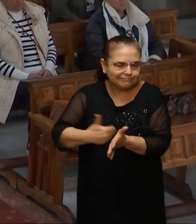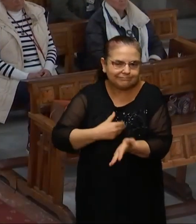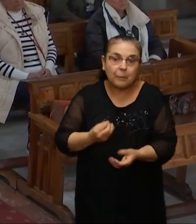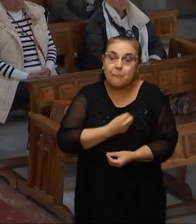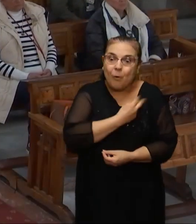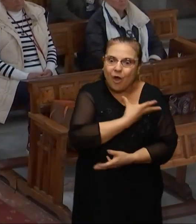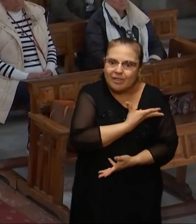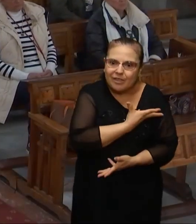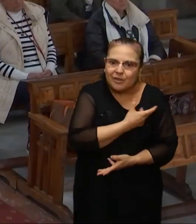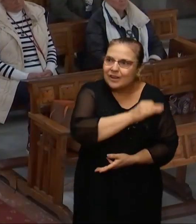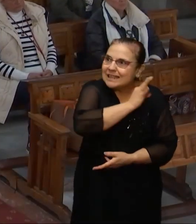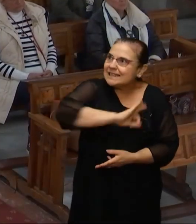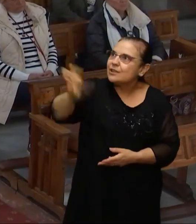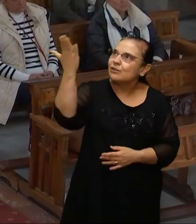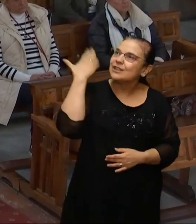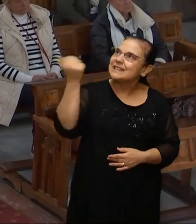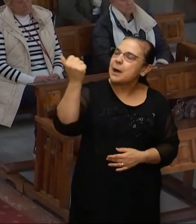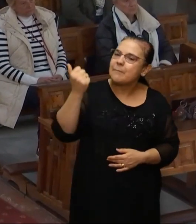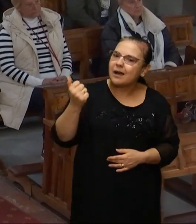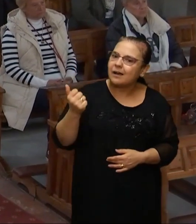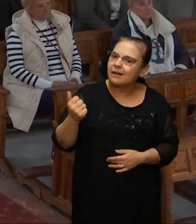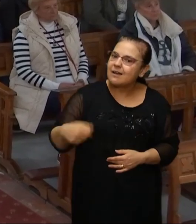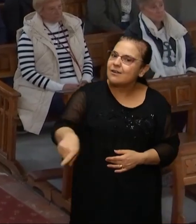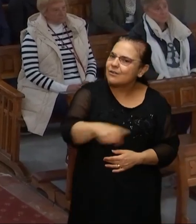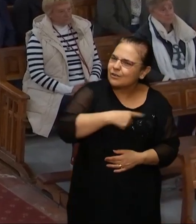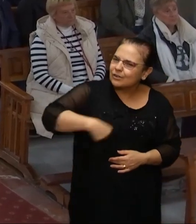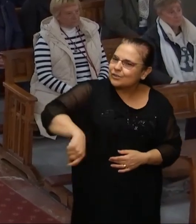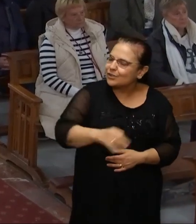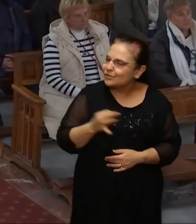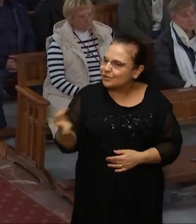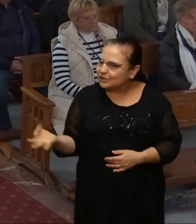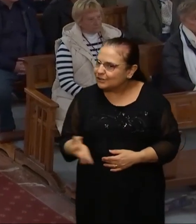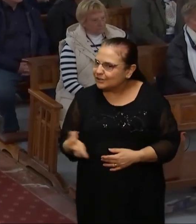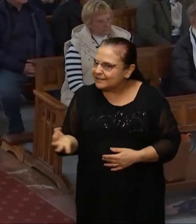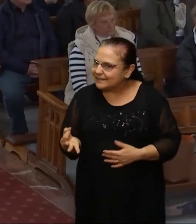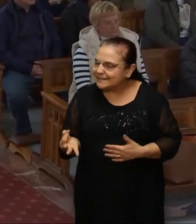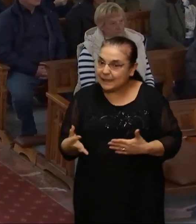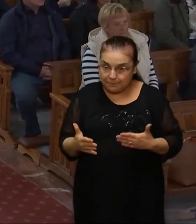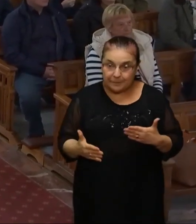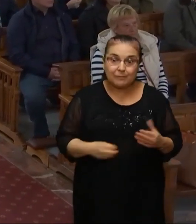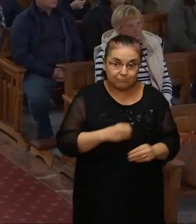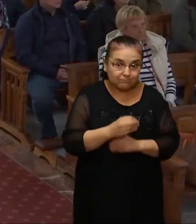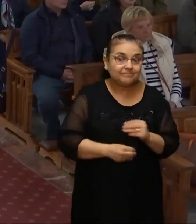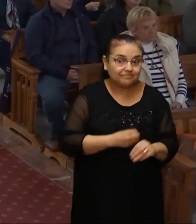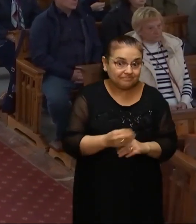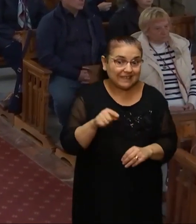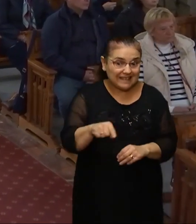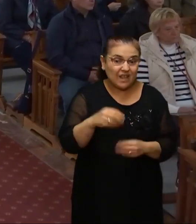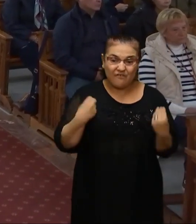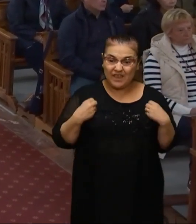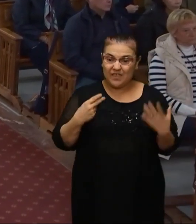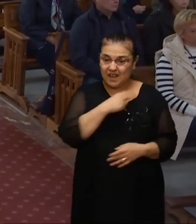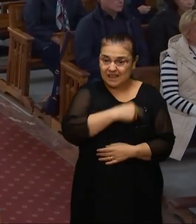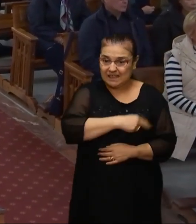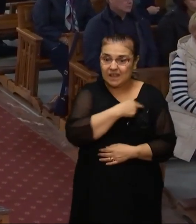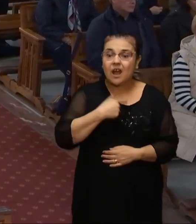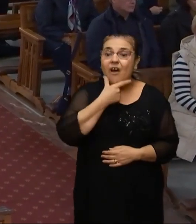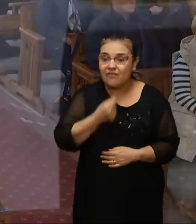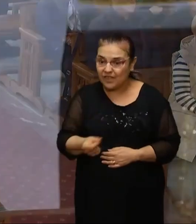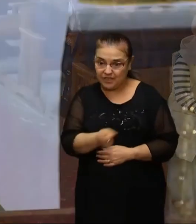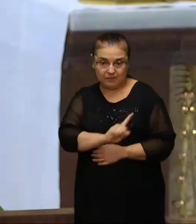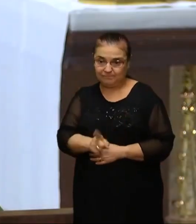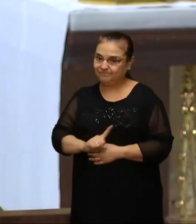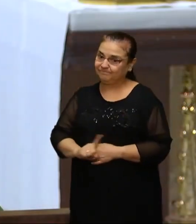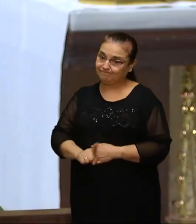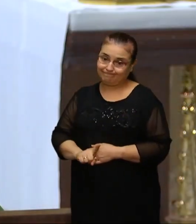lo que Dios nos llama eso es lo que realmente nosotros debemos construir Esta Vida Cristiana muchas veces no es fácil